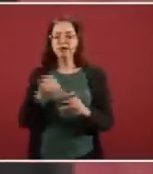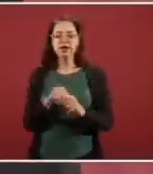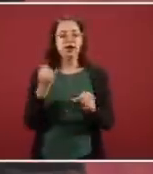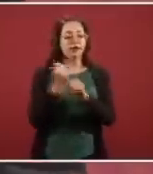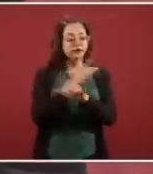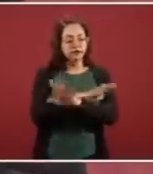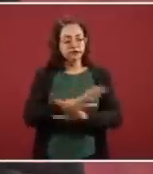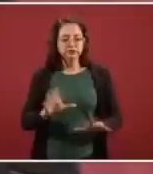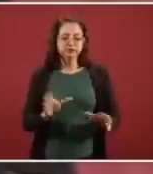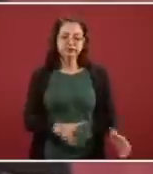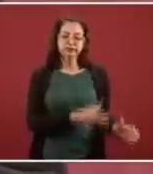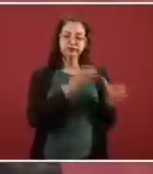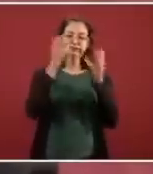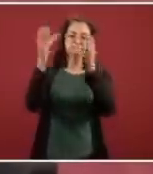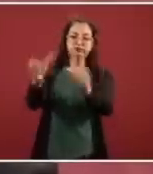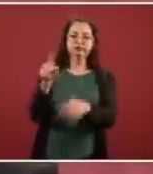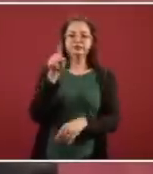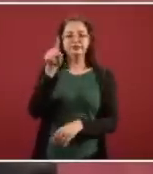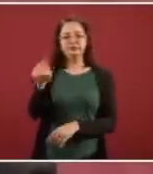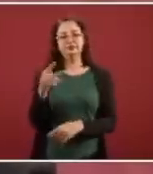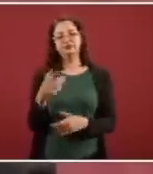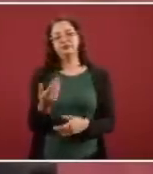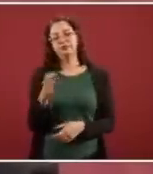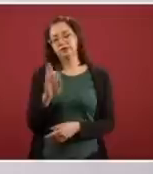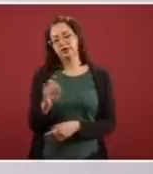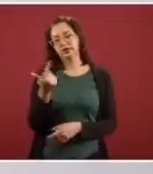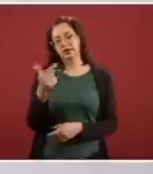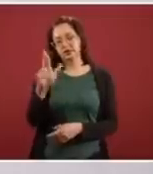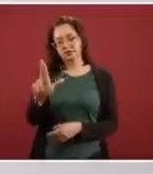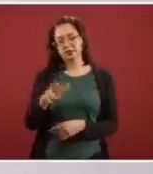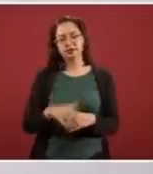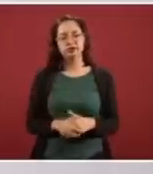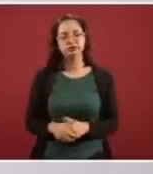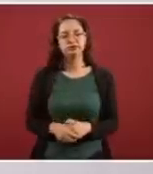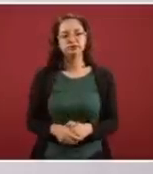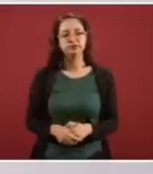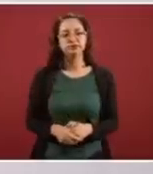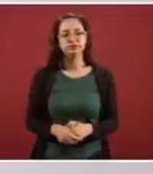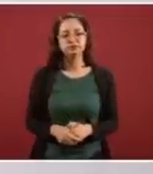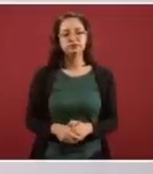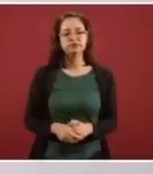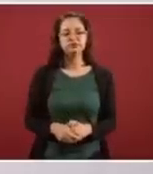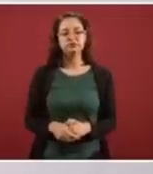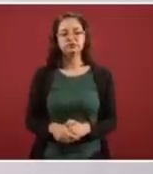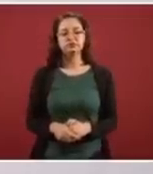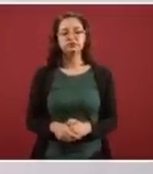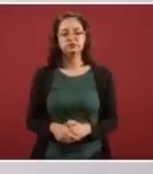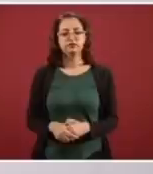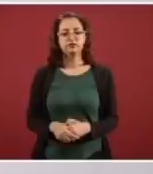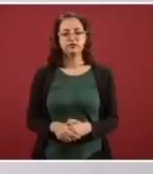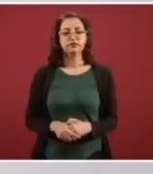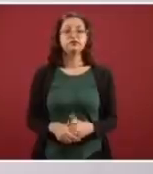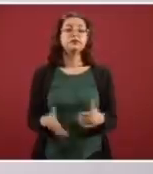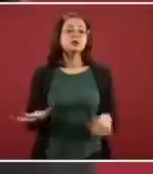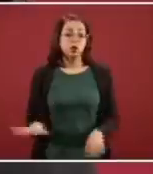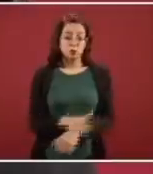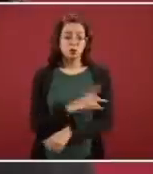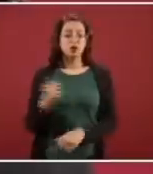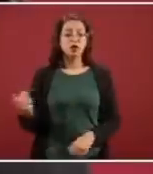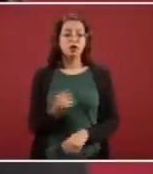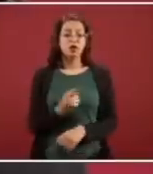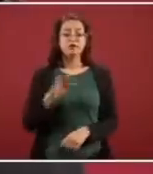se envíe a la Fiscalía, que es la instancia encargada